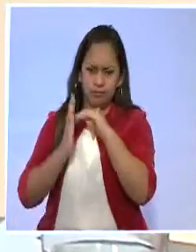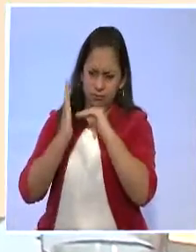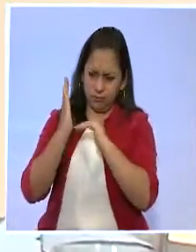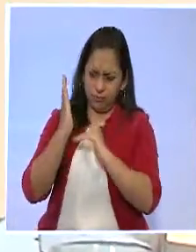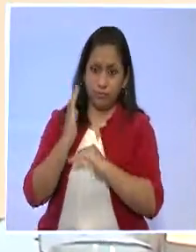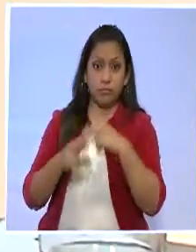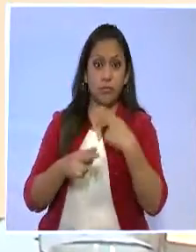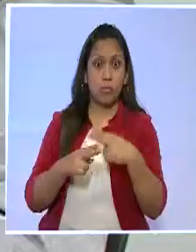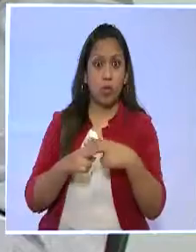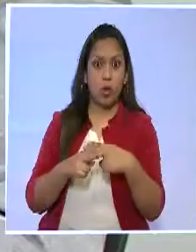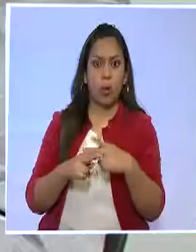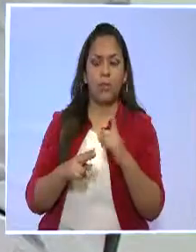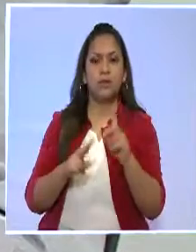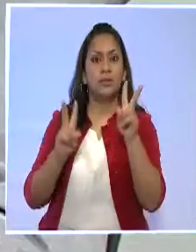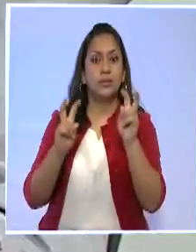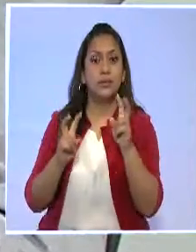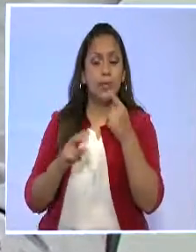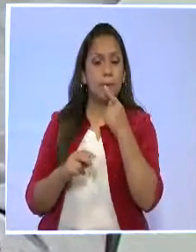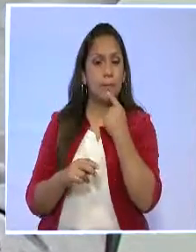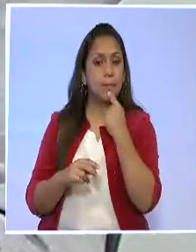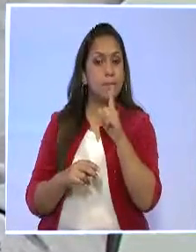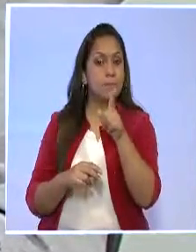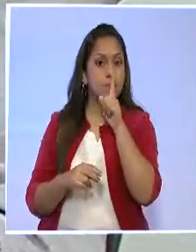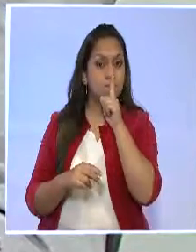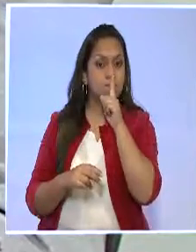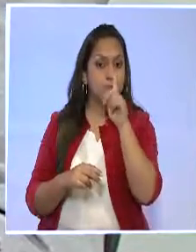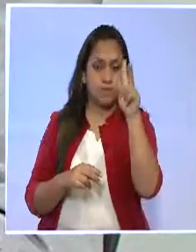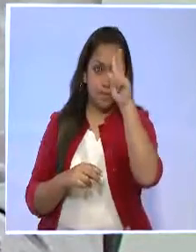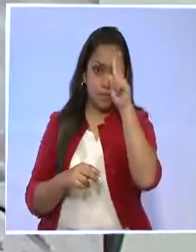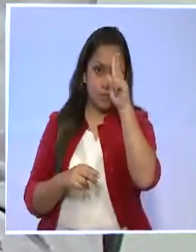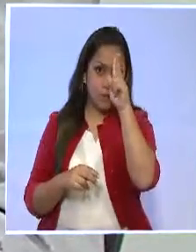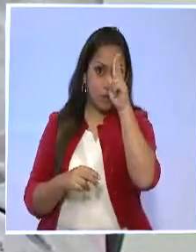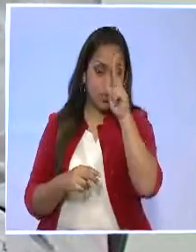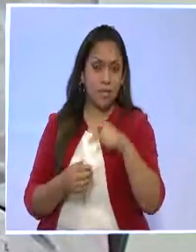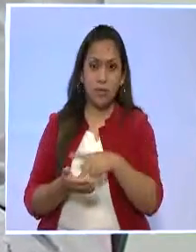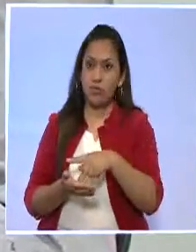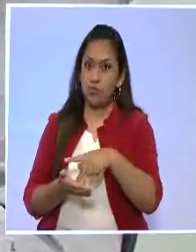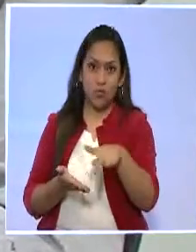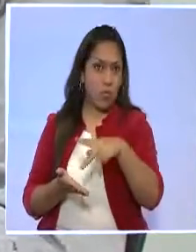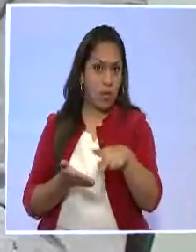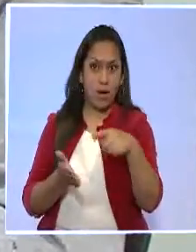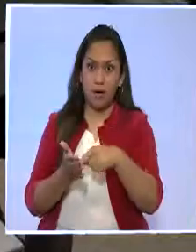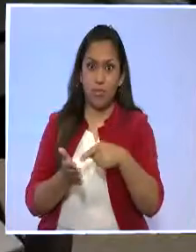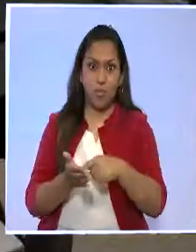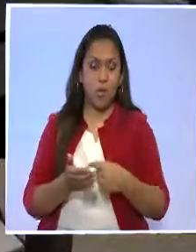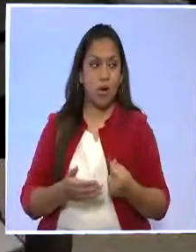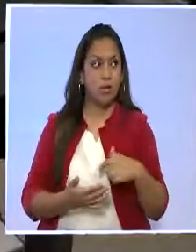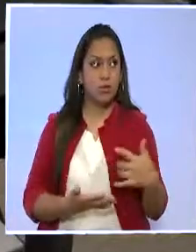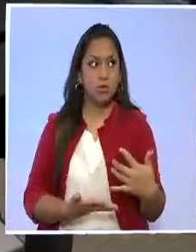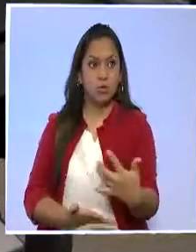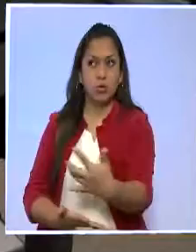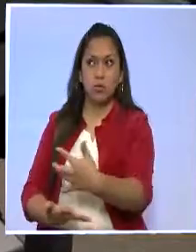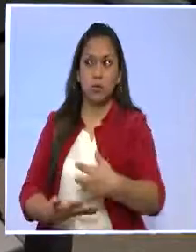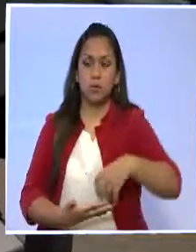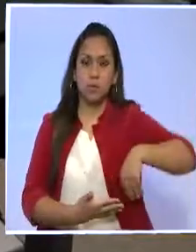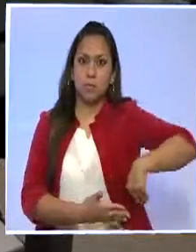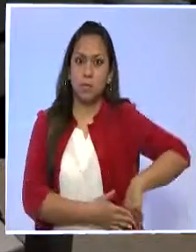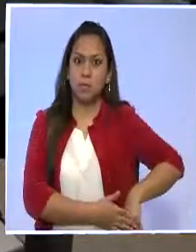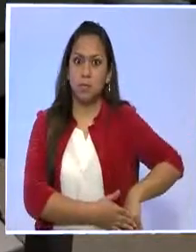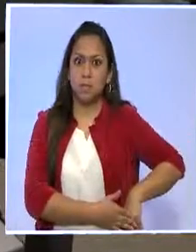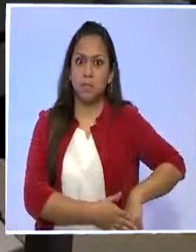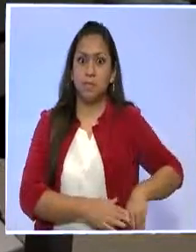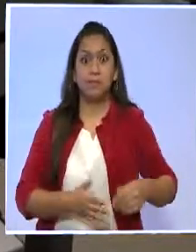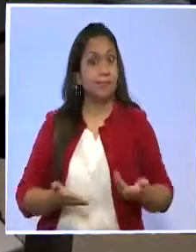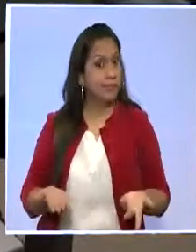triangula dinero para algunos de los objetivos es evadir impuestos no y eso yo creo que ha sido un